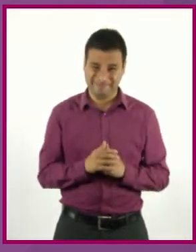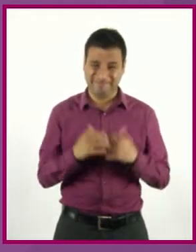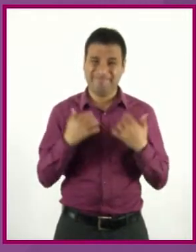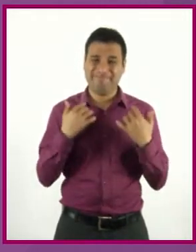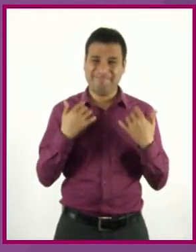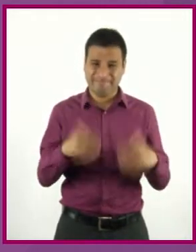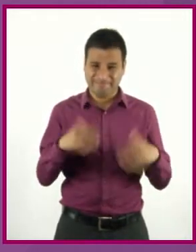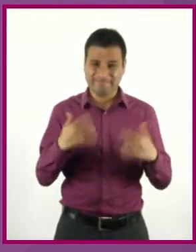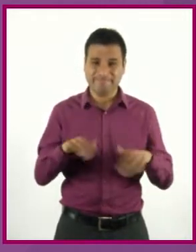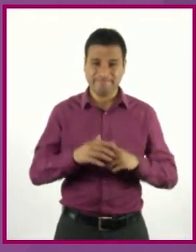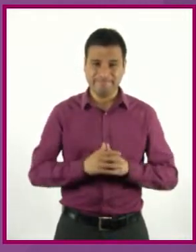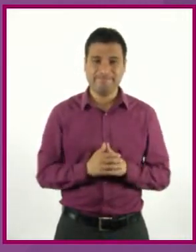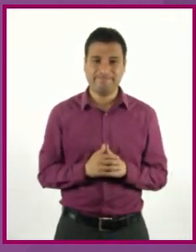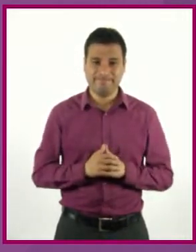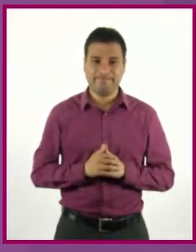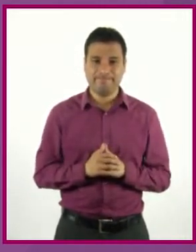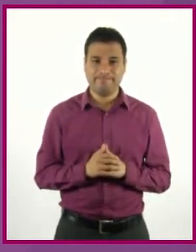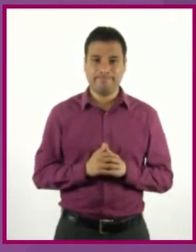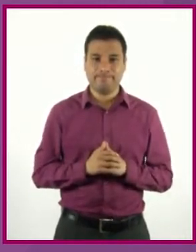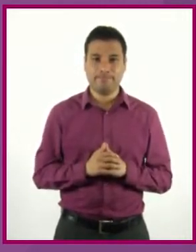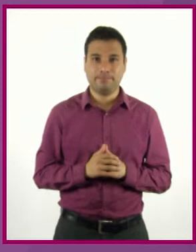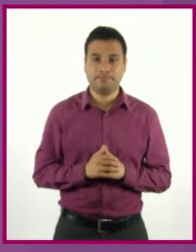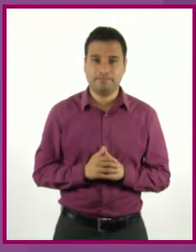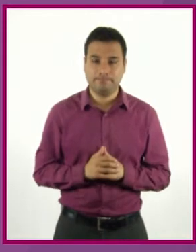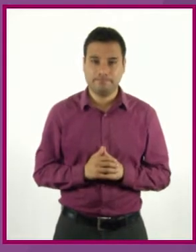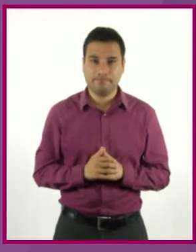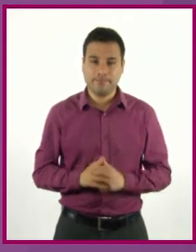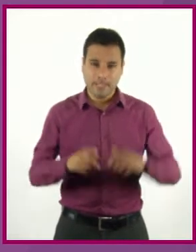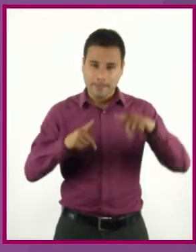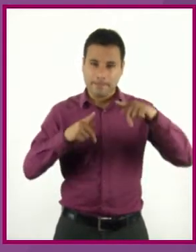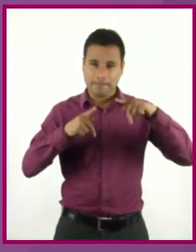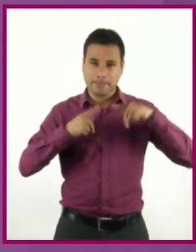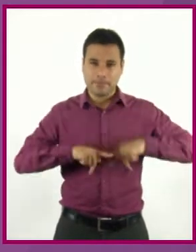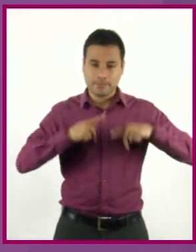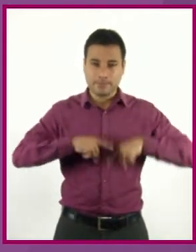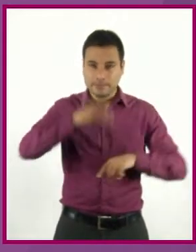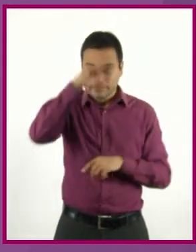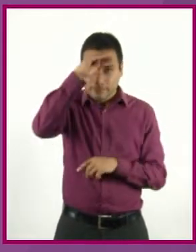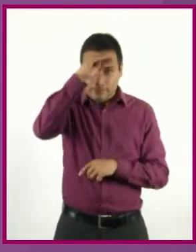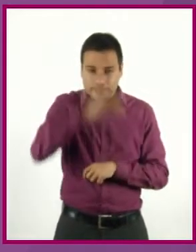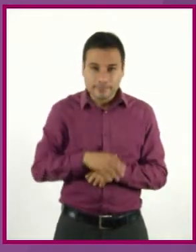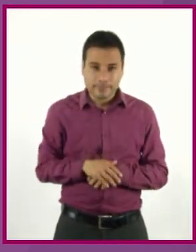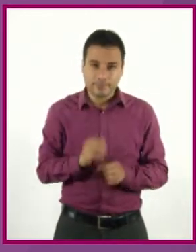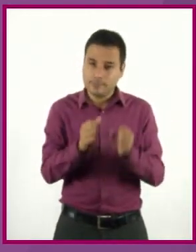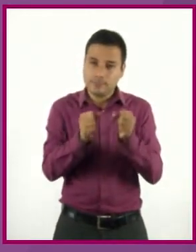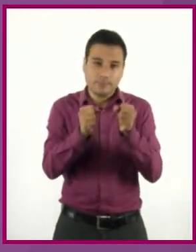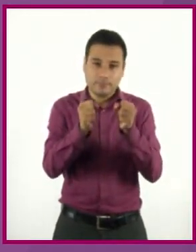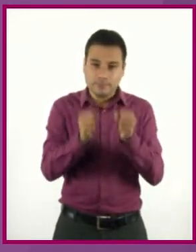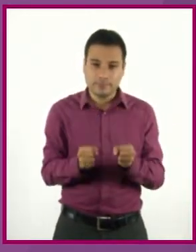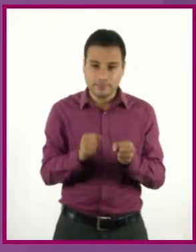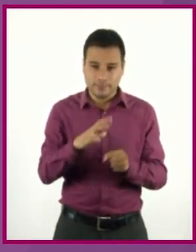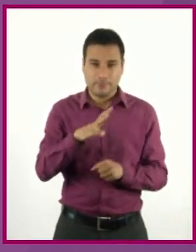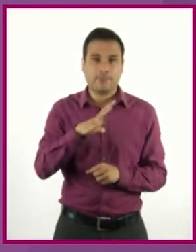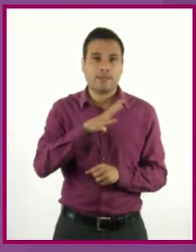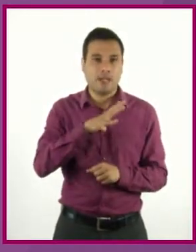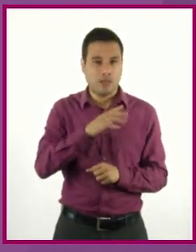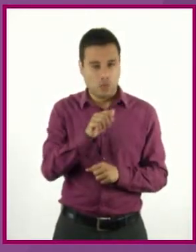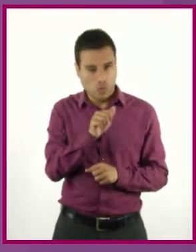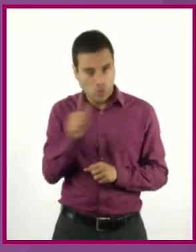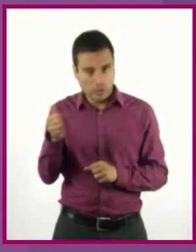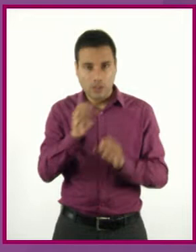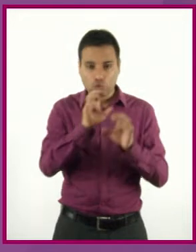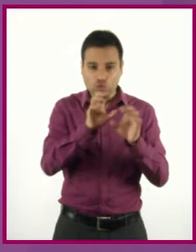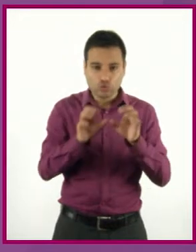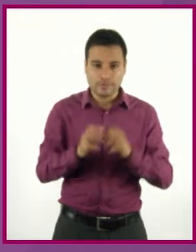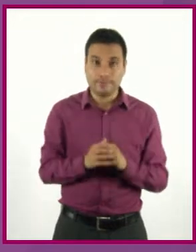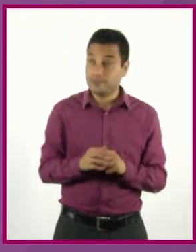de protones. Se sospechó que debía existir otra partícula en el núcleo. Chadwick descubrió